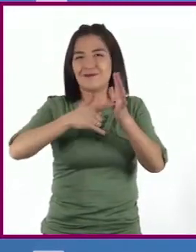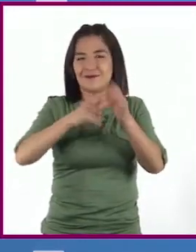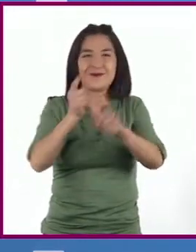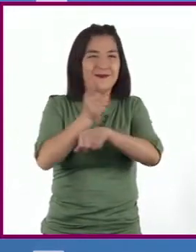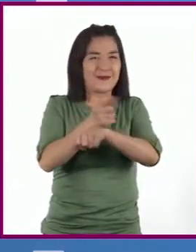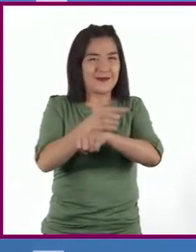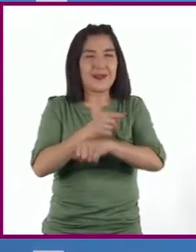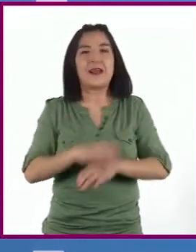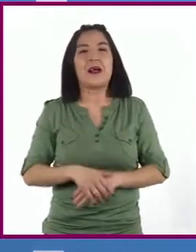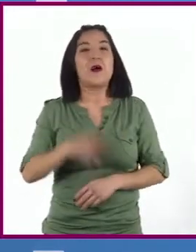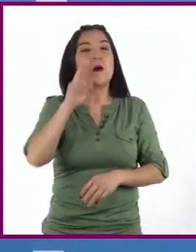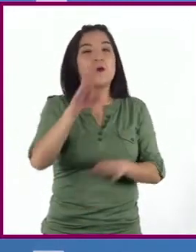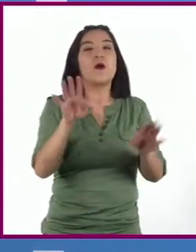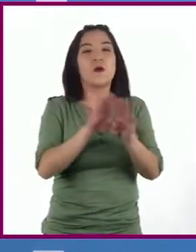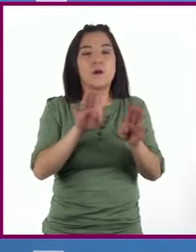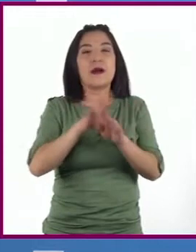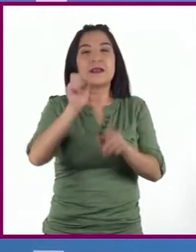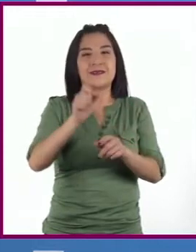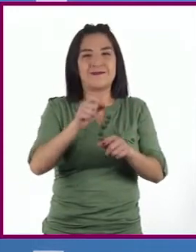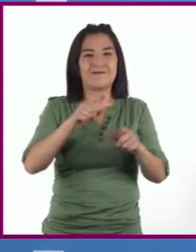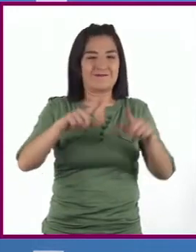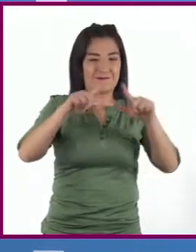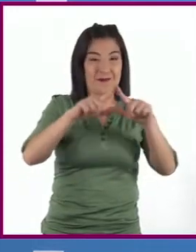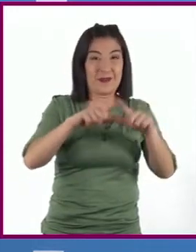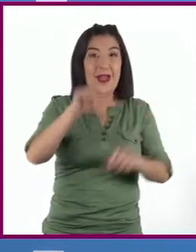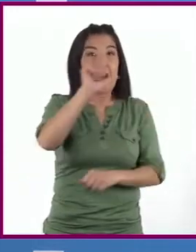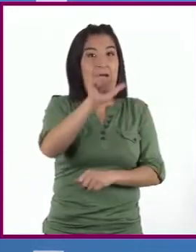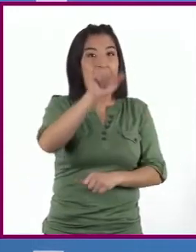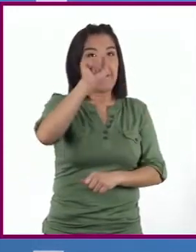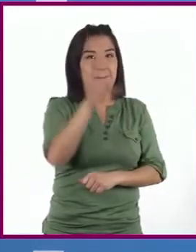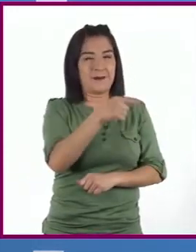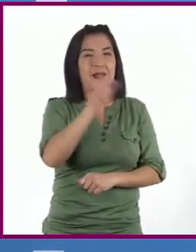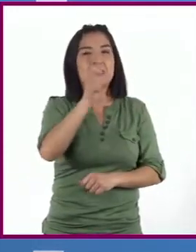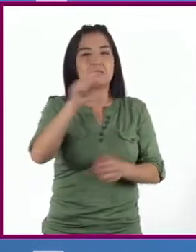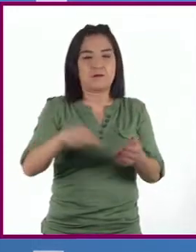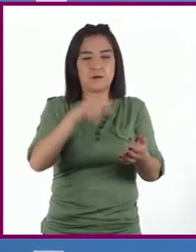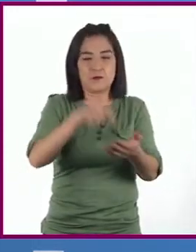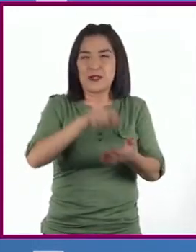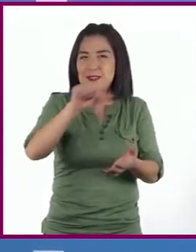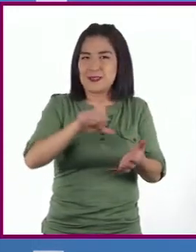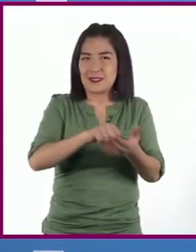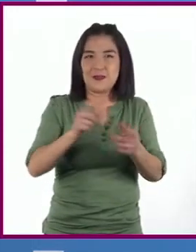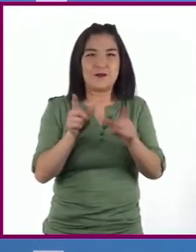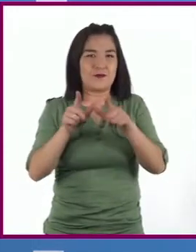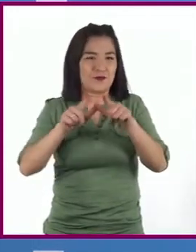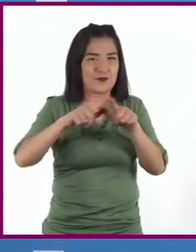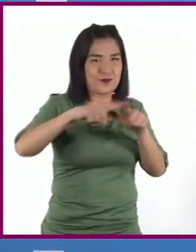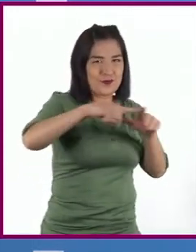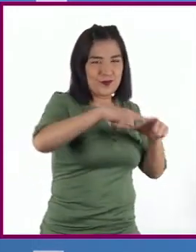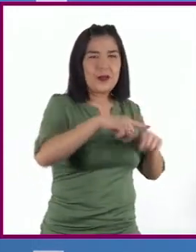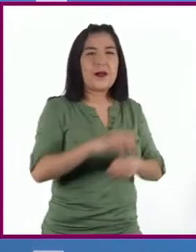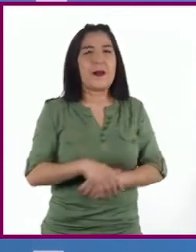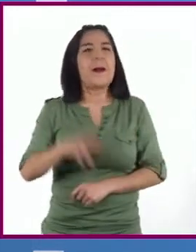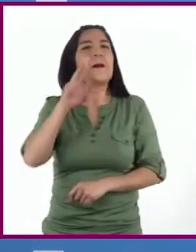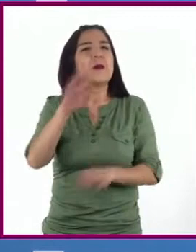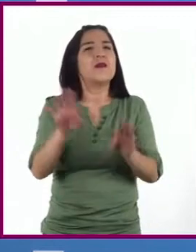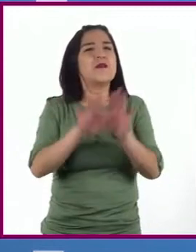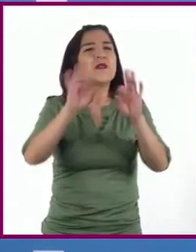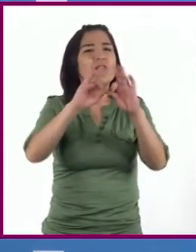De igual manera, tomando al vértice A' como centro de rotación. ¿Cómo se vería la